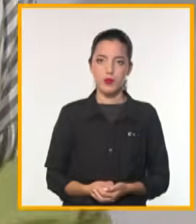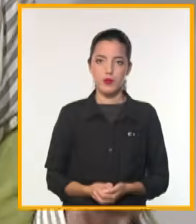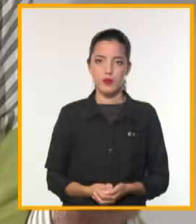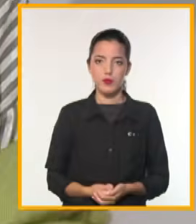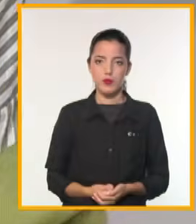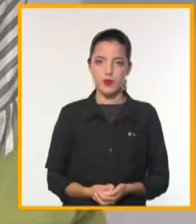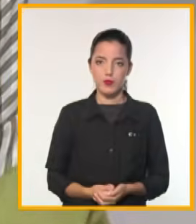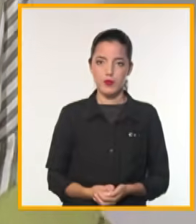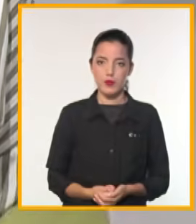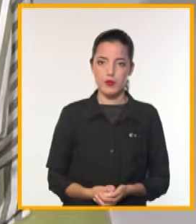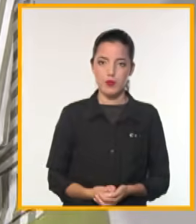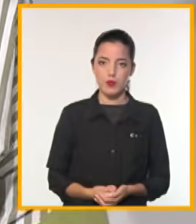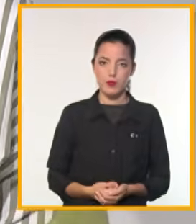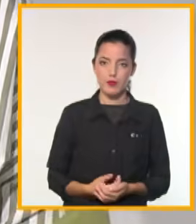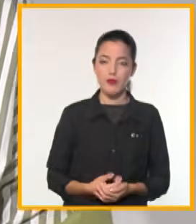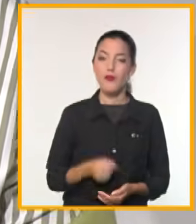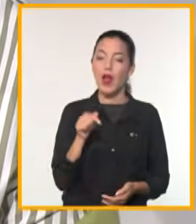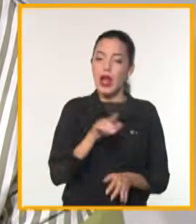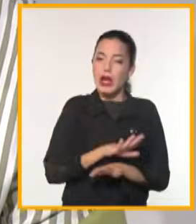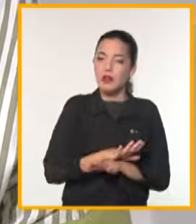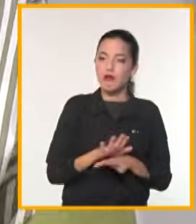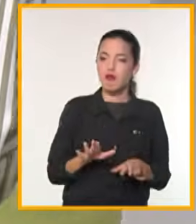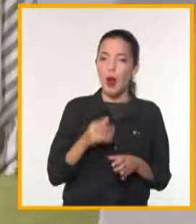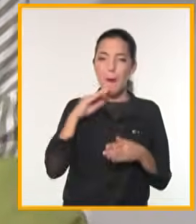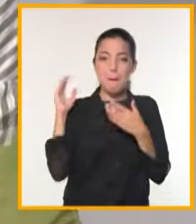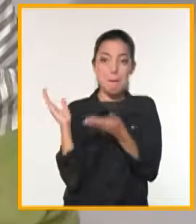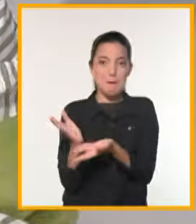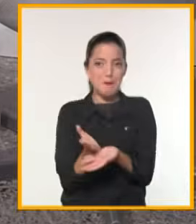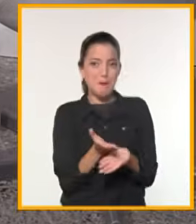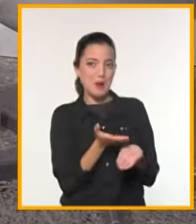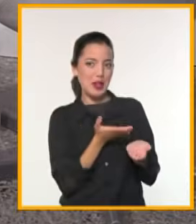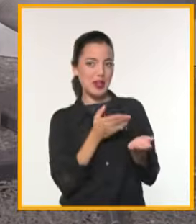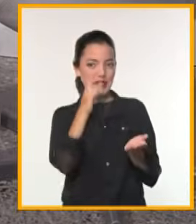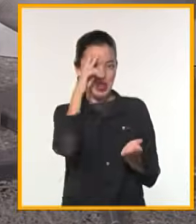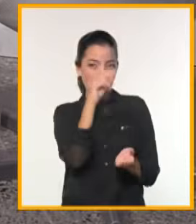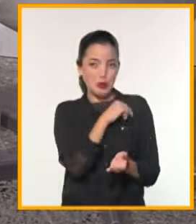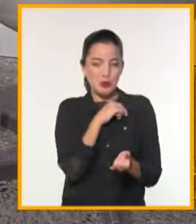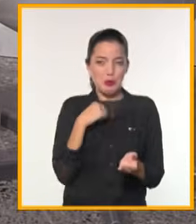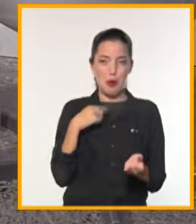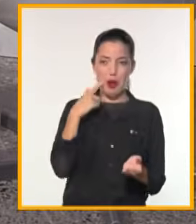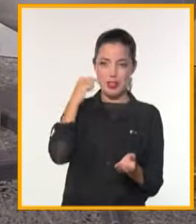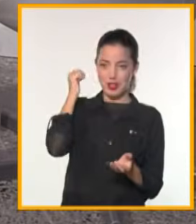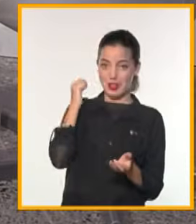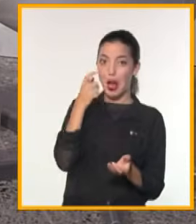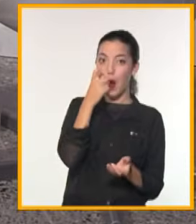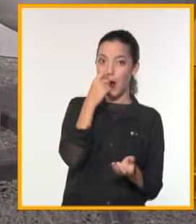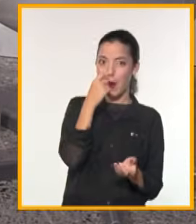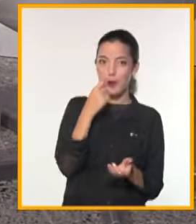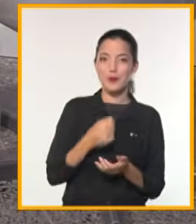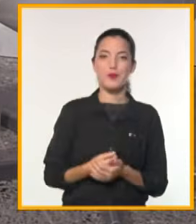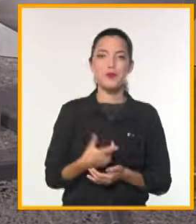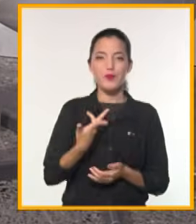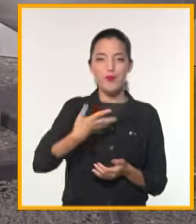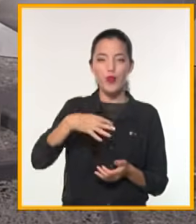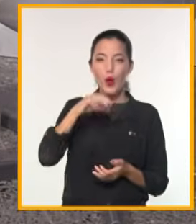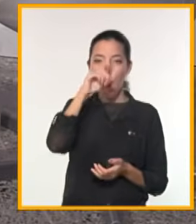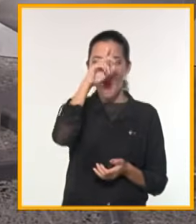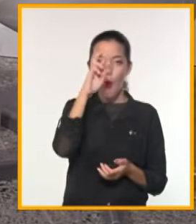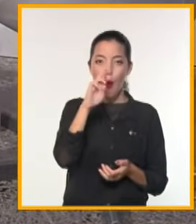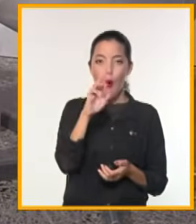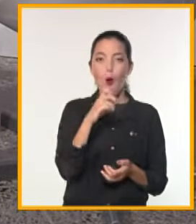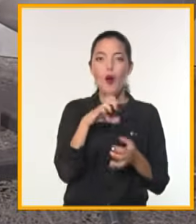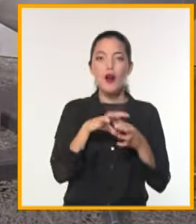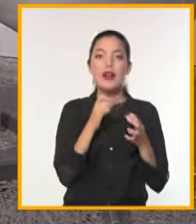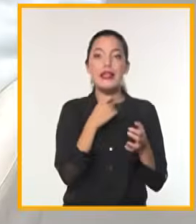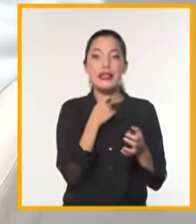Y aquí está, bienvenido, doctor Jorge Pérez, aunque sea Lorenzo Jorge Pérez Ávila. Sí, nadie